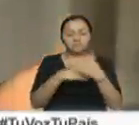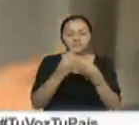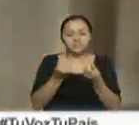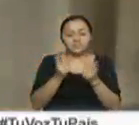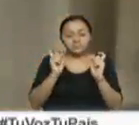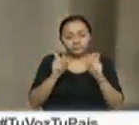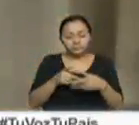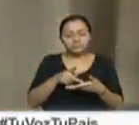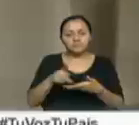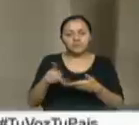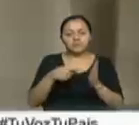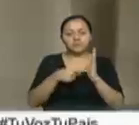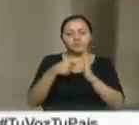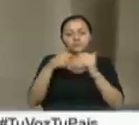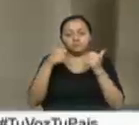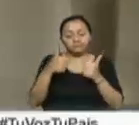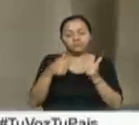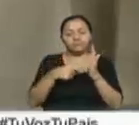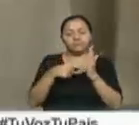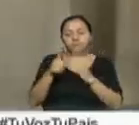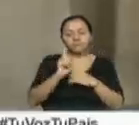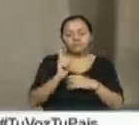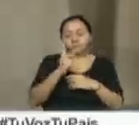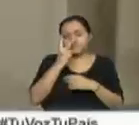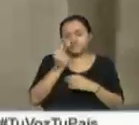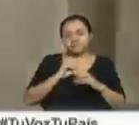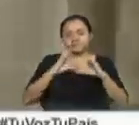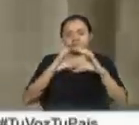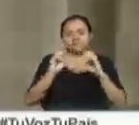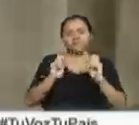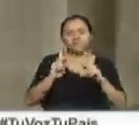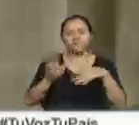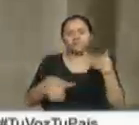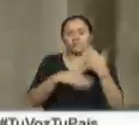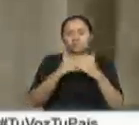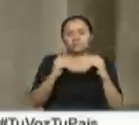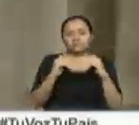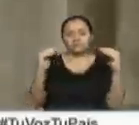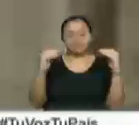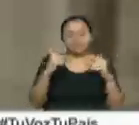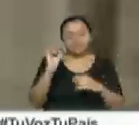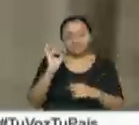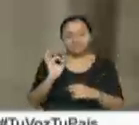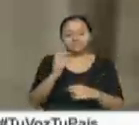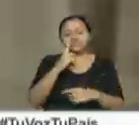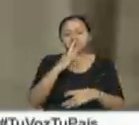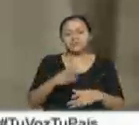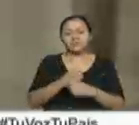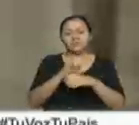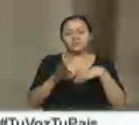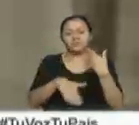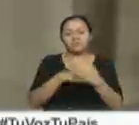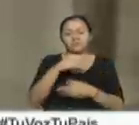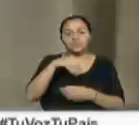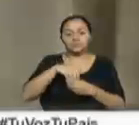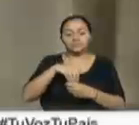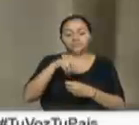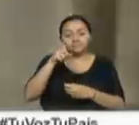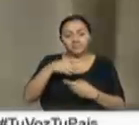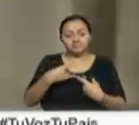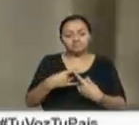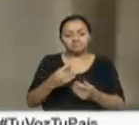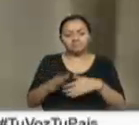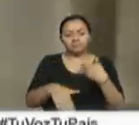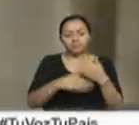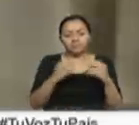que tiene que pagar impuestos paga sus impuestos y con eso se financian oportunidades para todos. Entonces, recuperando recursos, siendo más